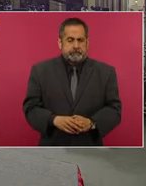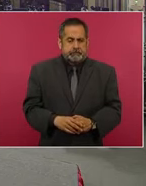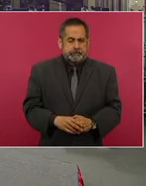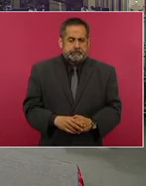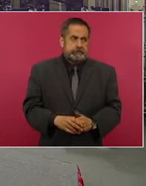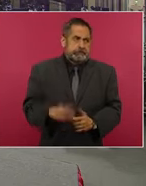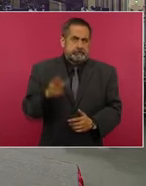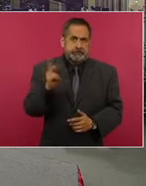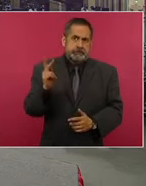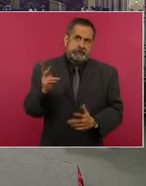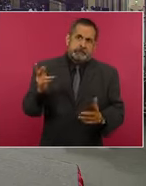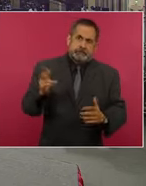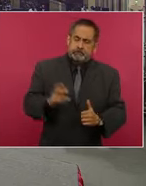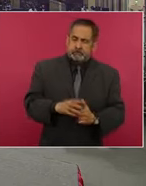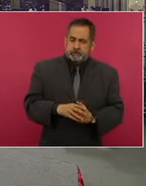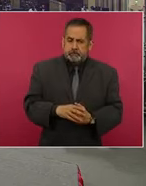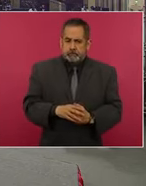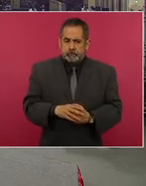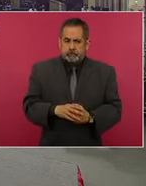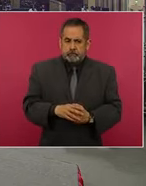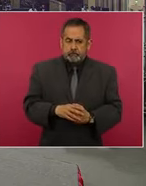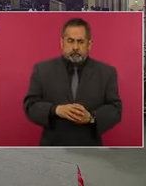pues es evidente,